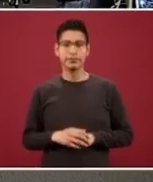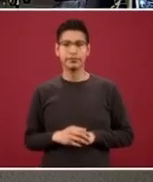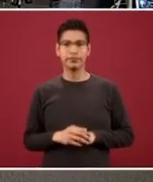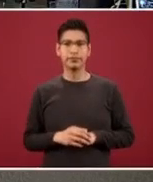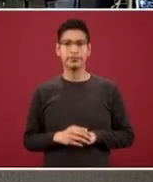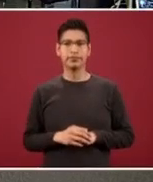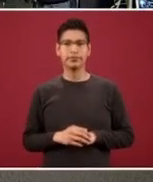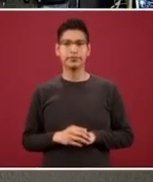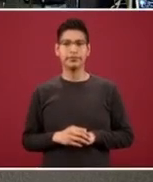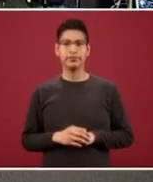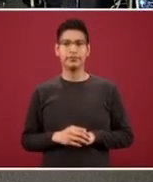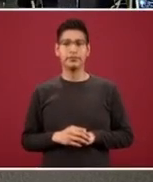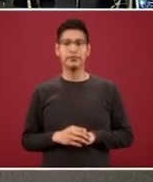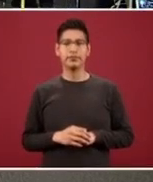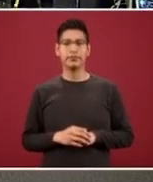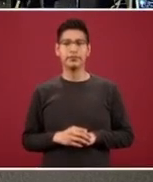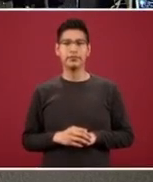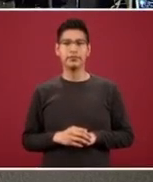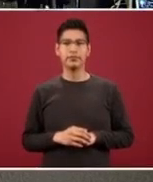insumos. Sí,